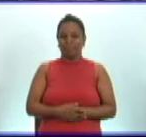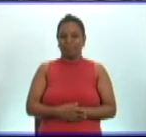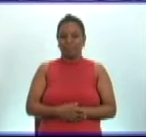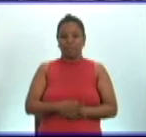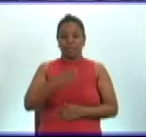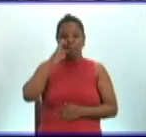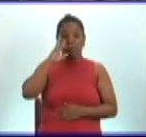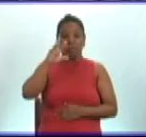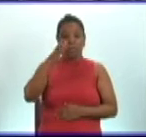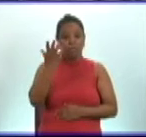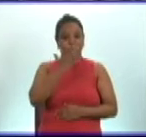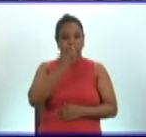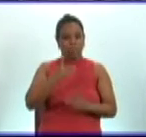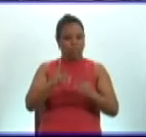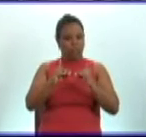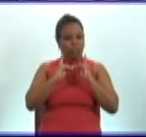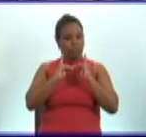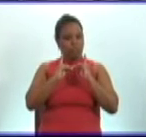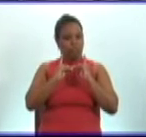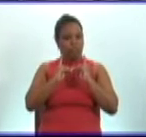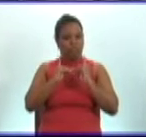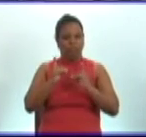Miren de quién es esta tumba.